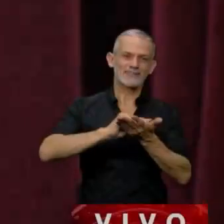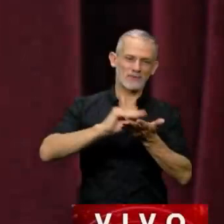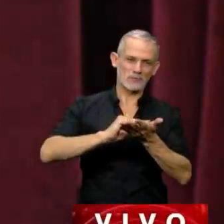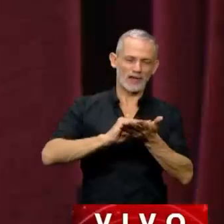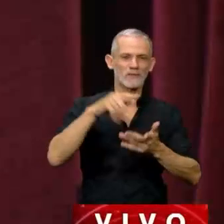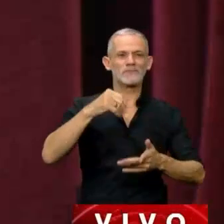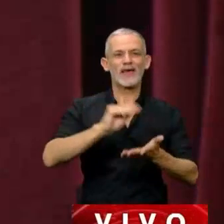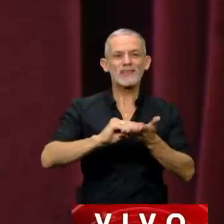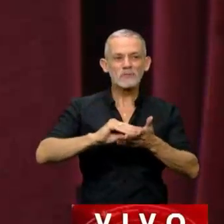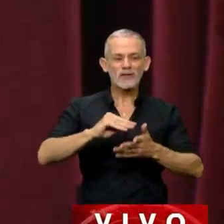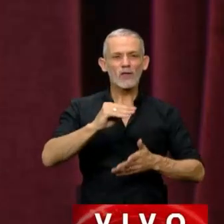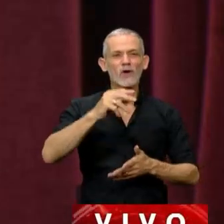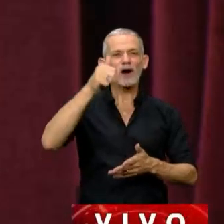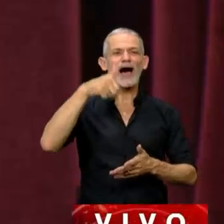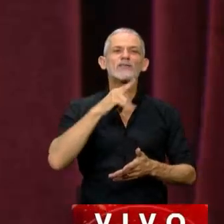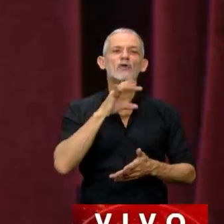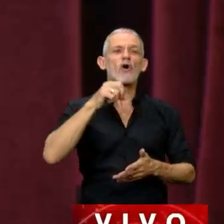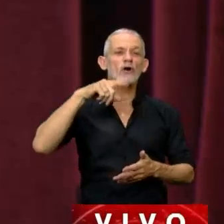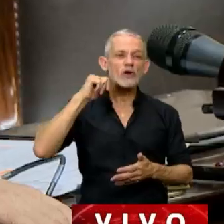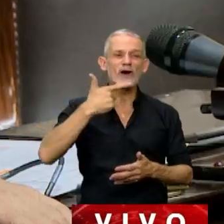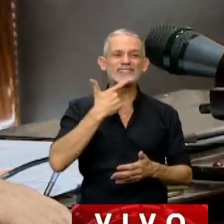Tiene la palabra el diputado Héctor Antonio Stefani.